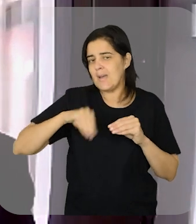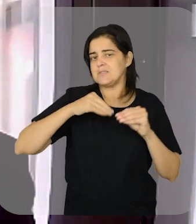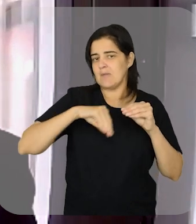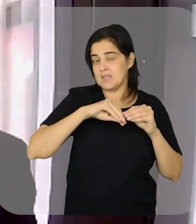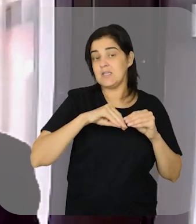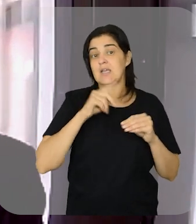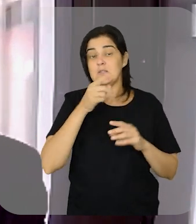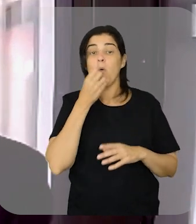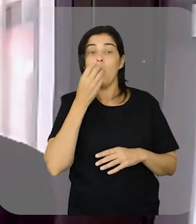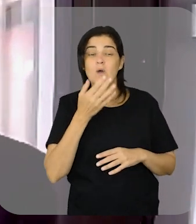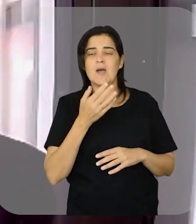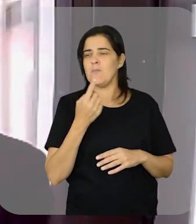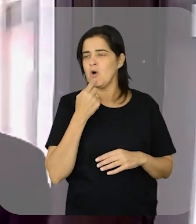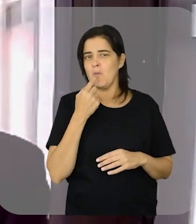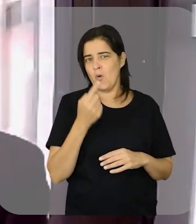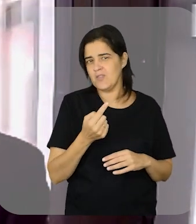buena porque,